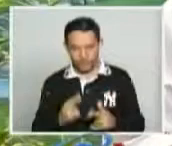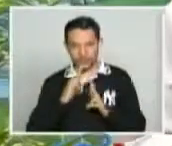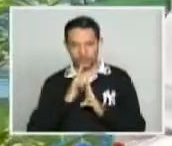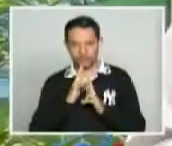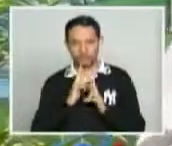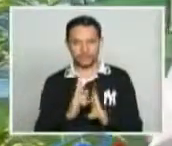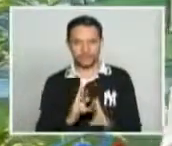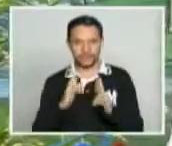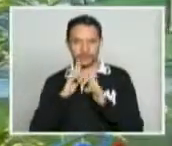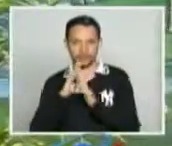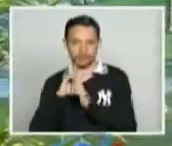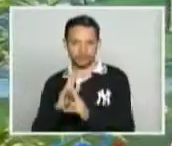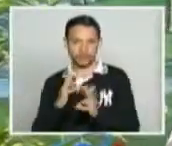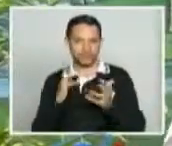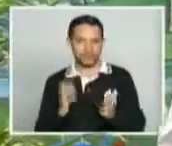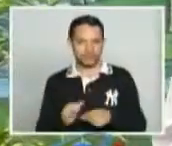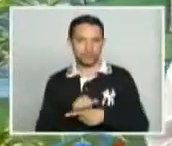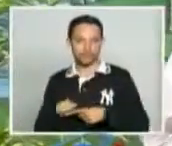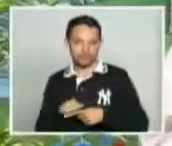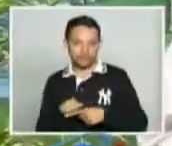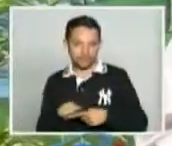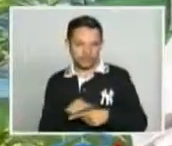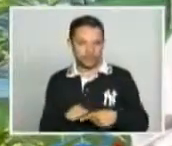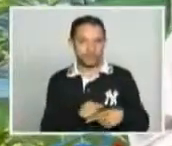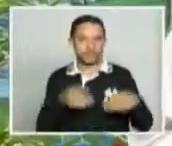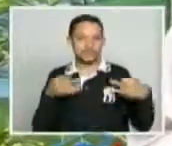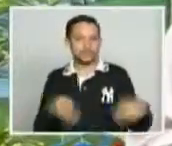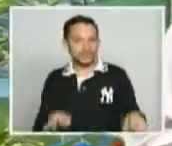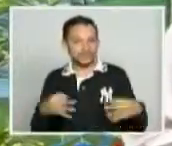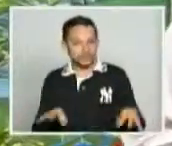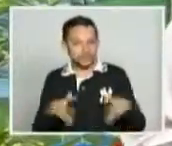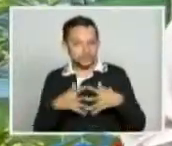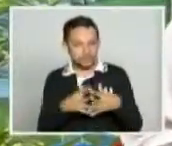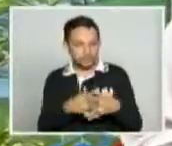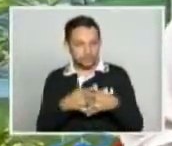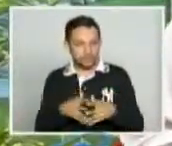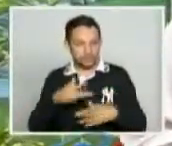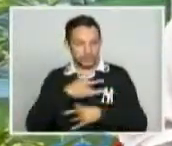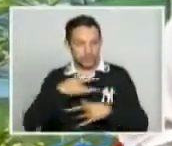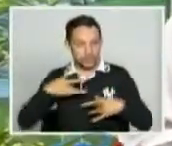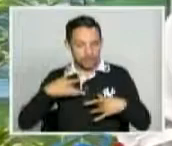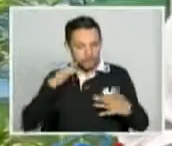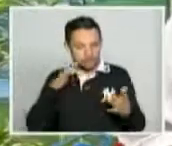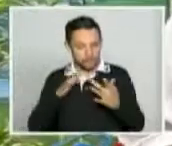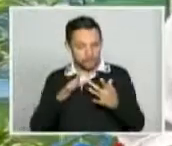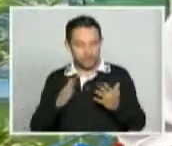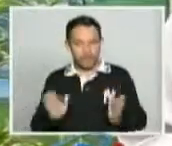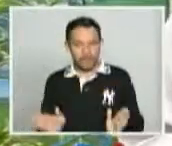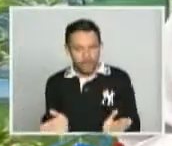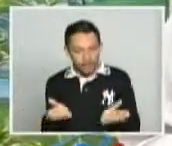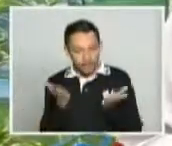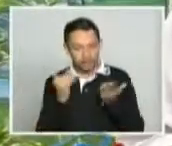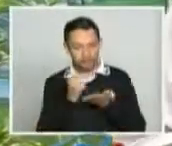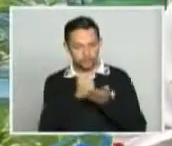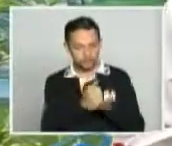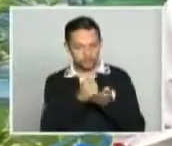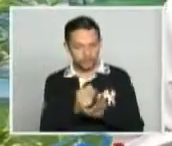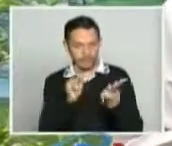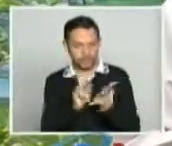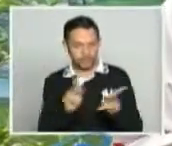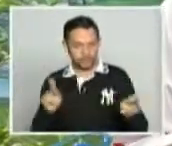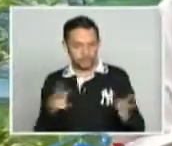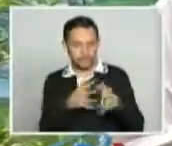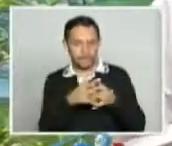responder de una manera práctica, sencilla, hacer de la medicina algo más entendible para todos ustedes